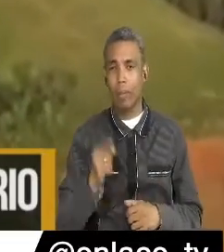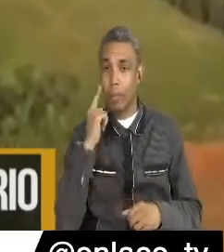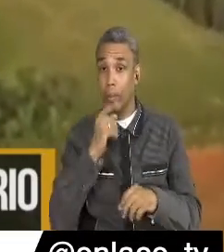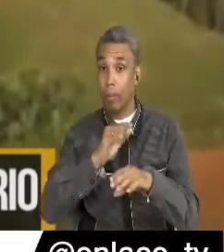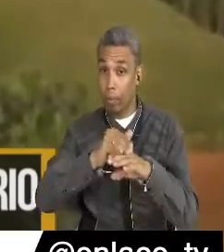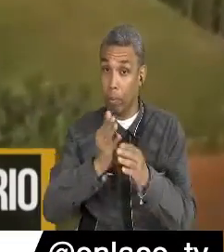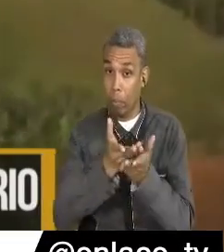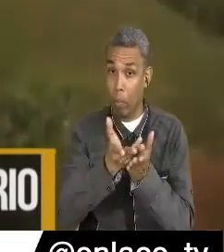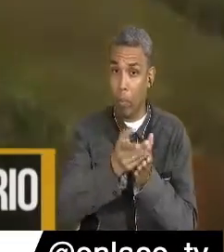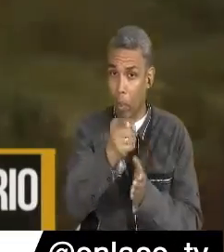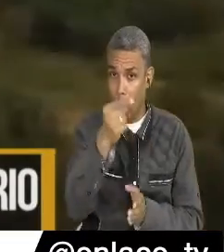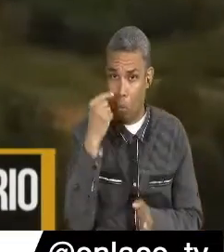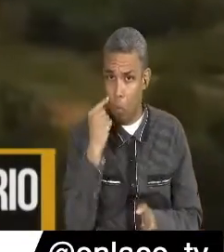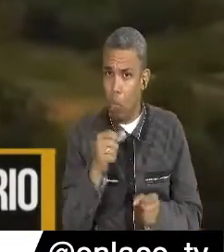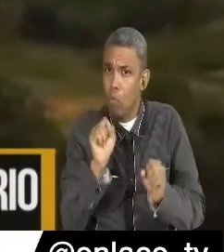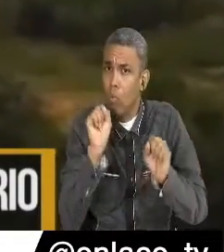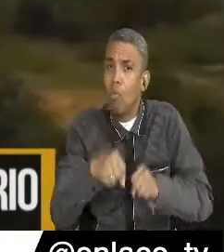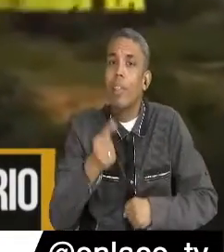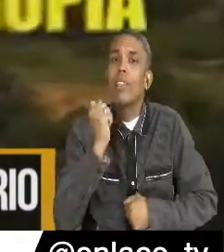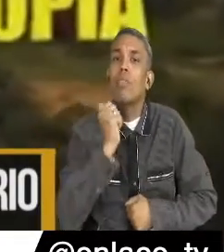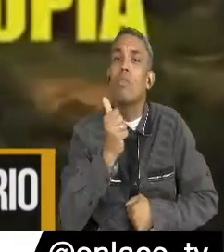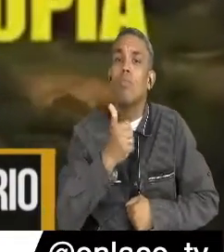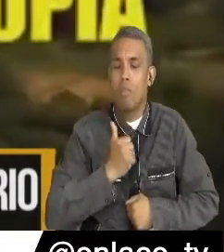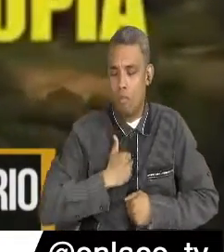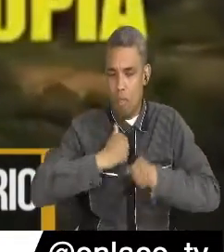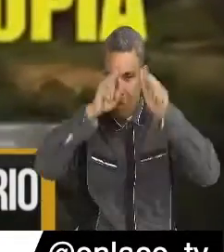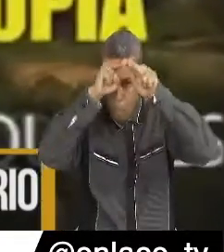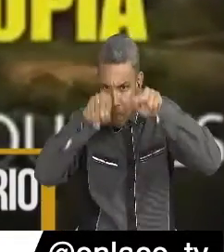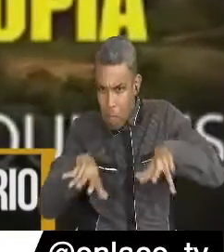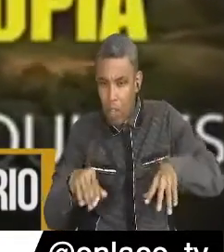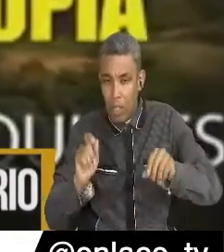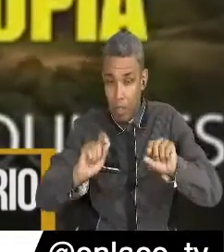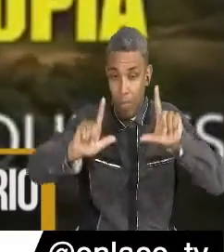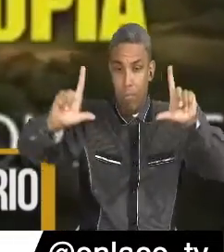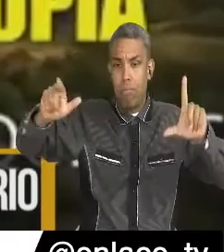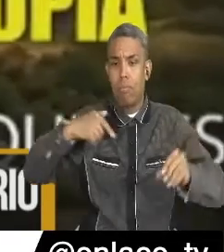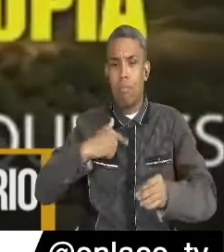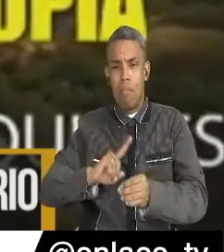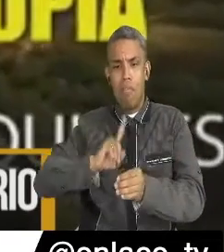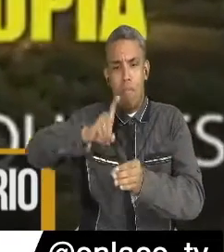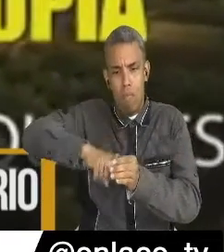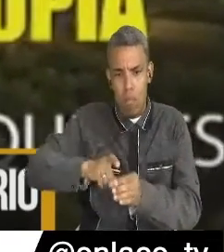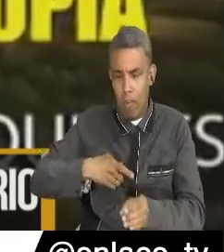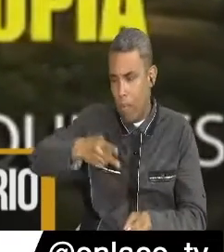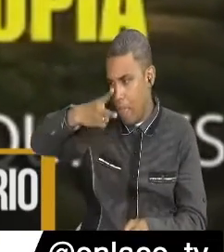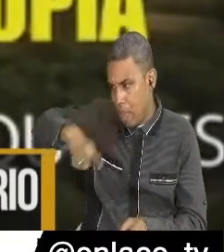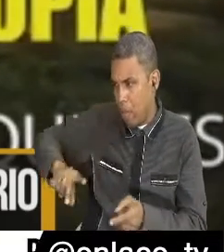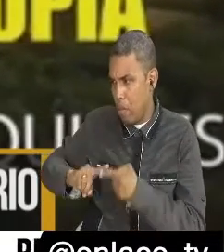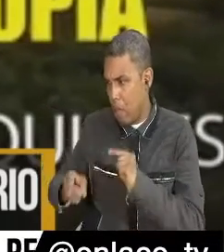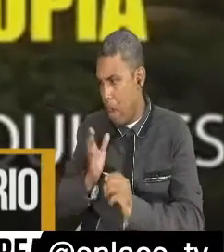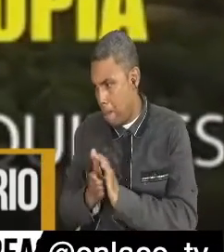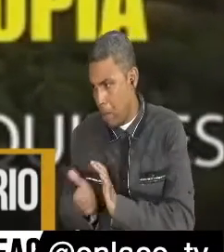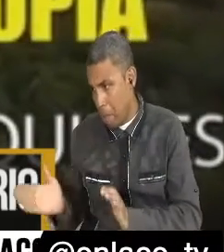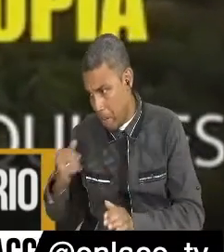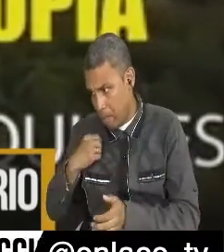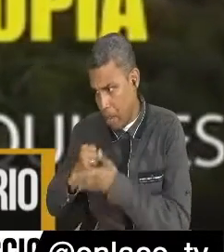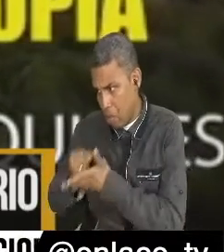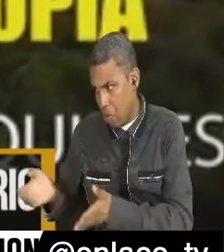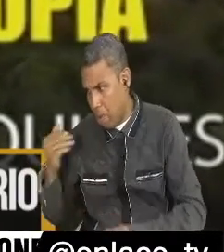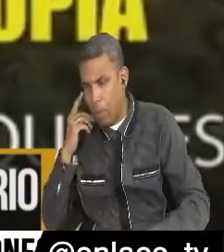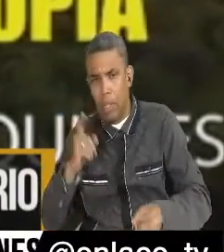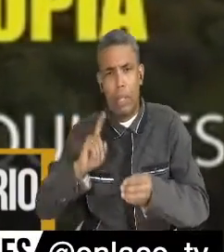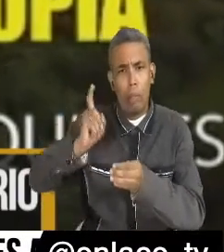Es muy sencillo. La inscripción es totalmente gratuita. Su hija, su hijo, su amigo, su amiga lo puede